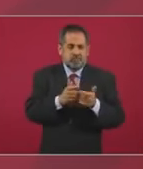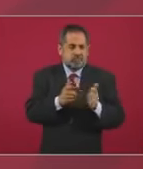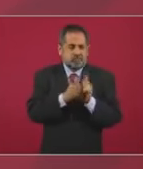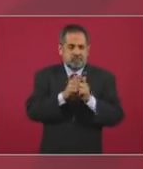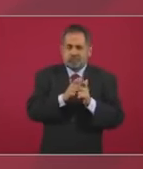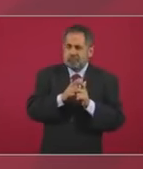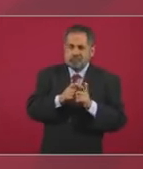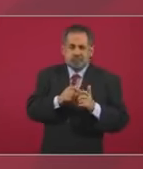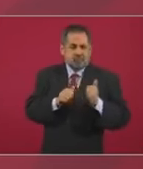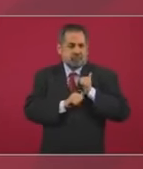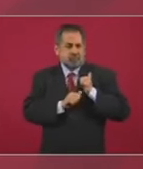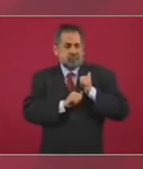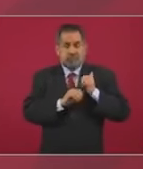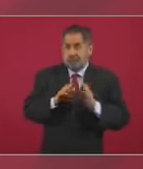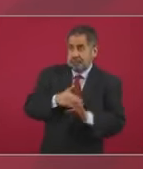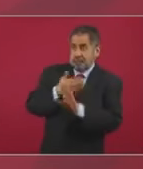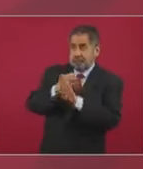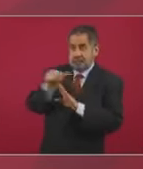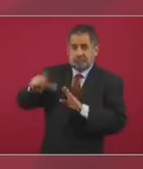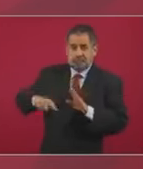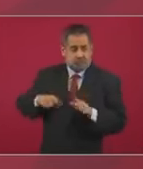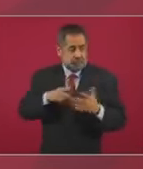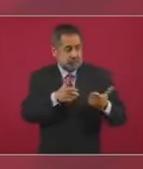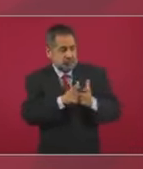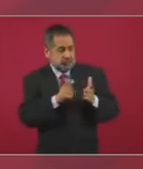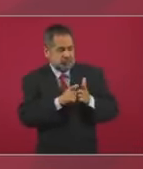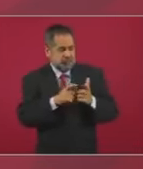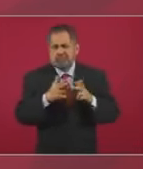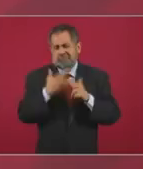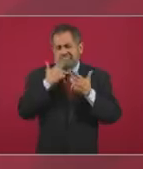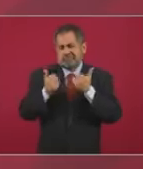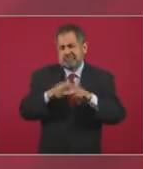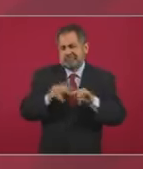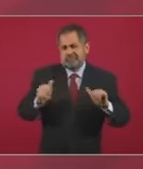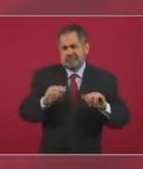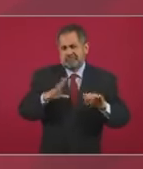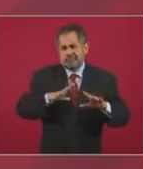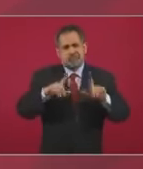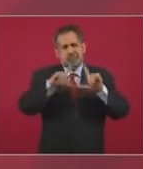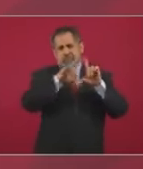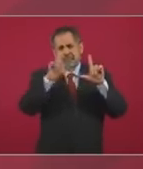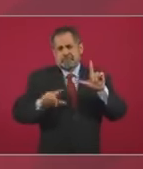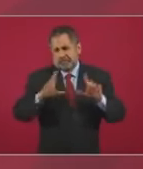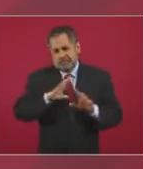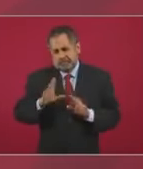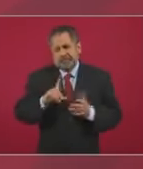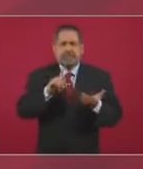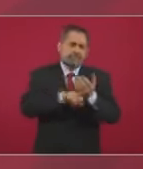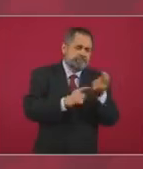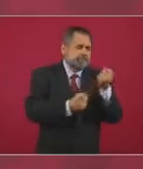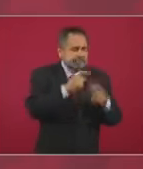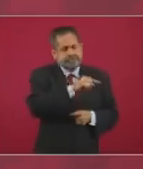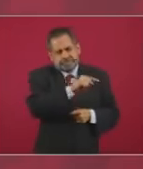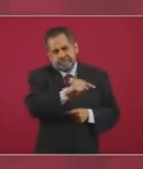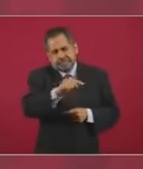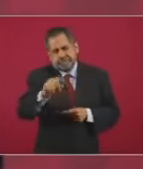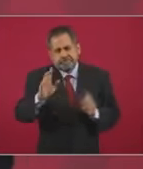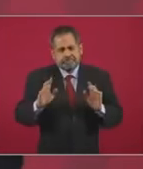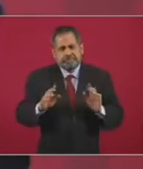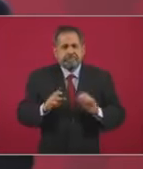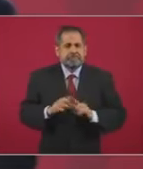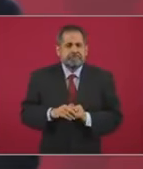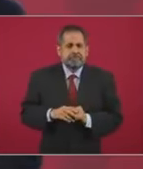armada, ¿sí?, en ninguna parte del territorio. Lo que tenemos pues son